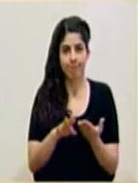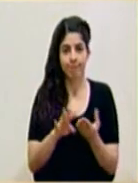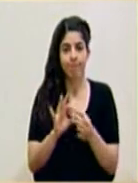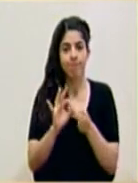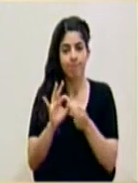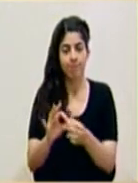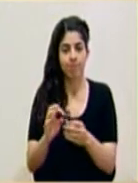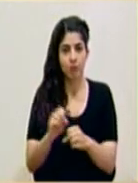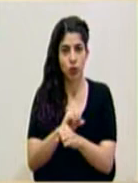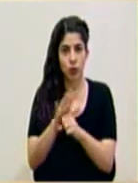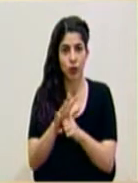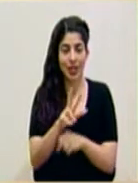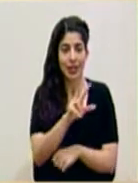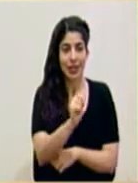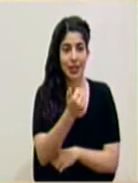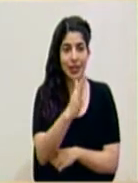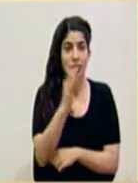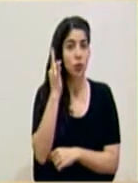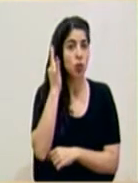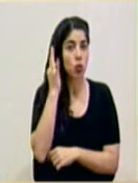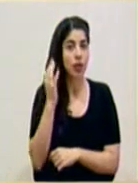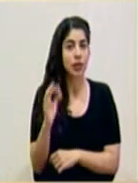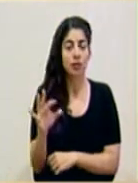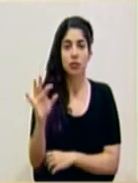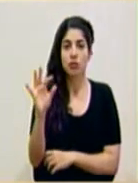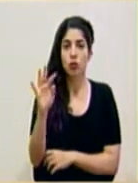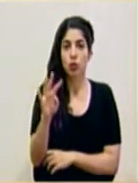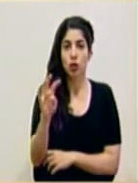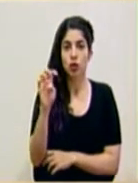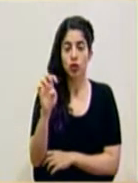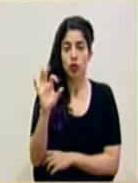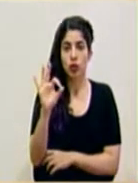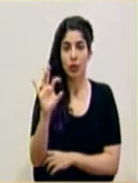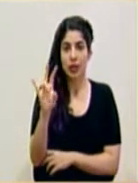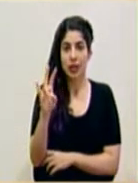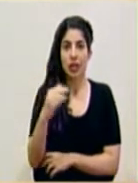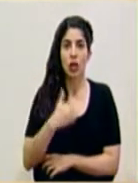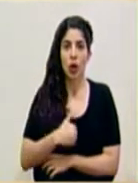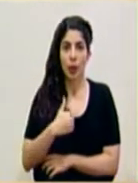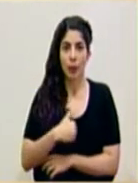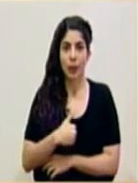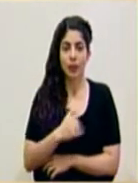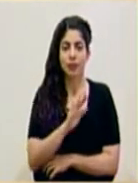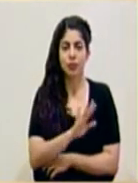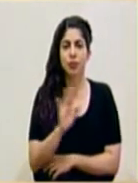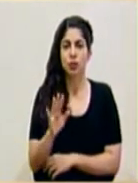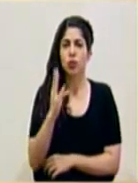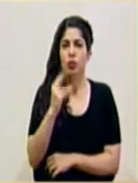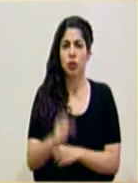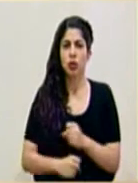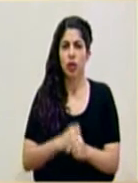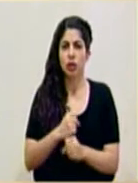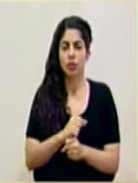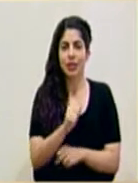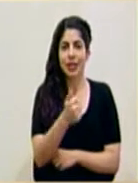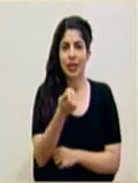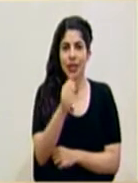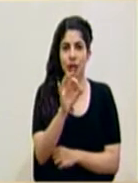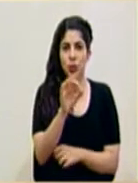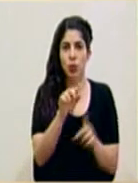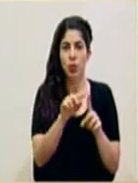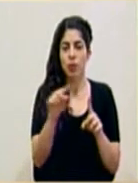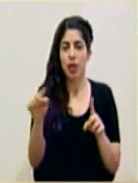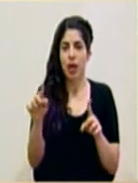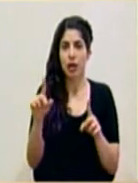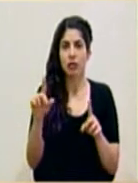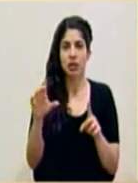con COVID-19, 315 mujeres y 497 hombres, con un rango de edad que va desde los 19 hasta los 100